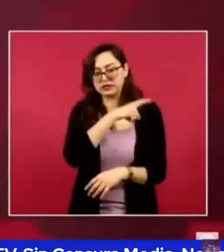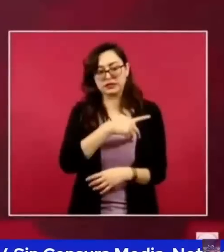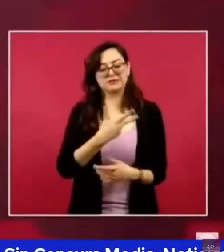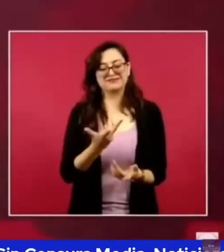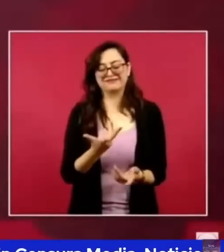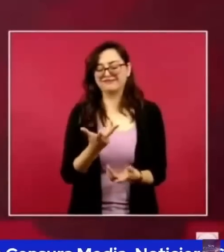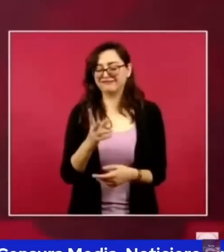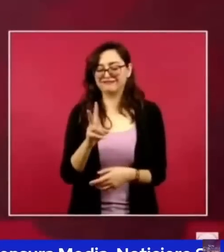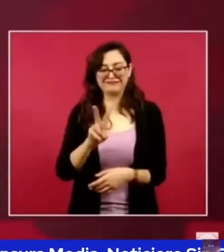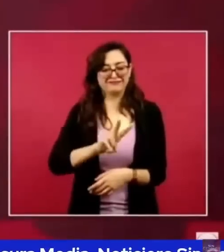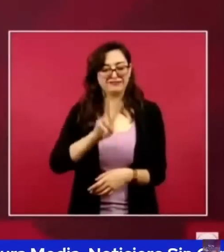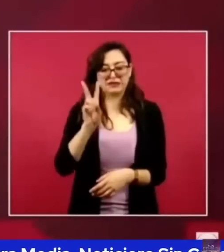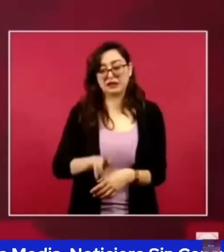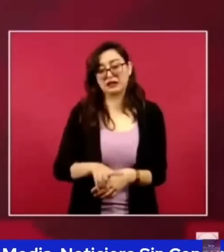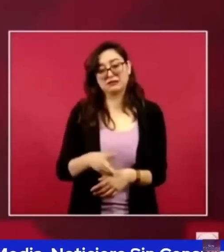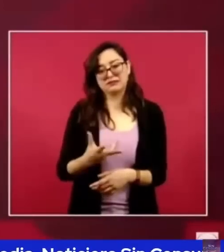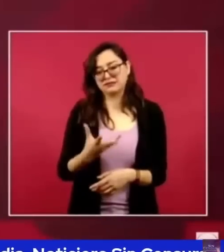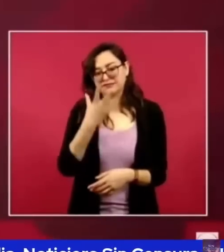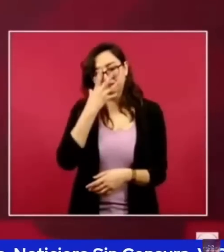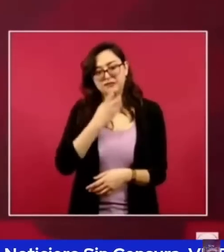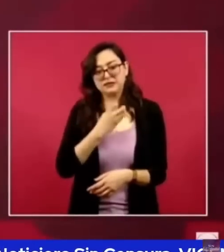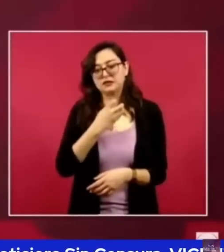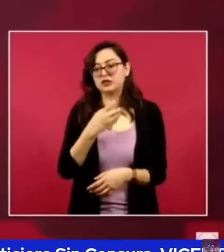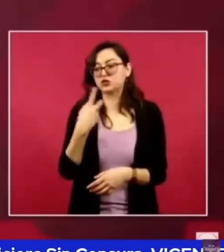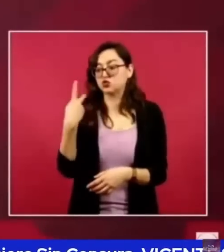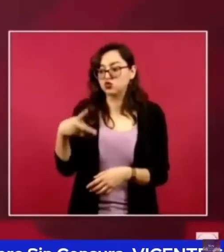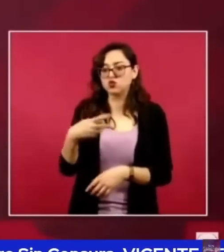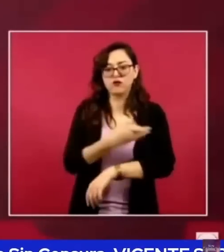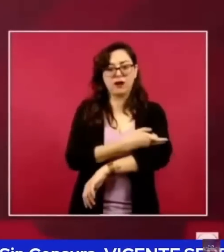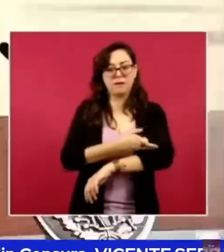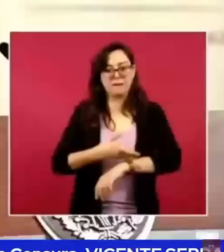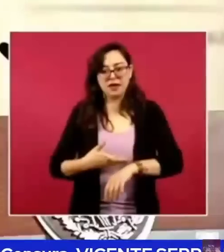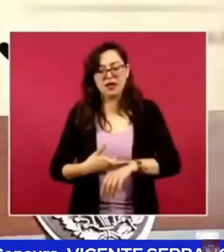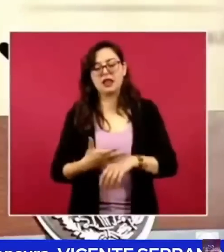por los familiares de las víctimas.